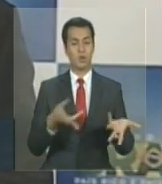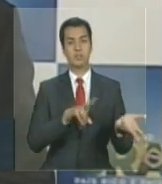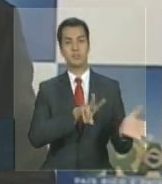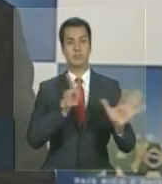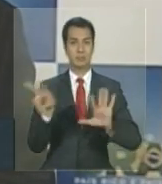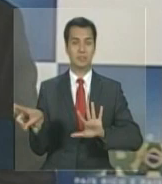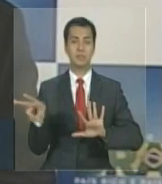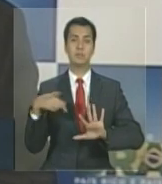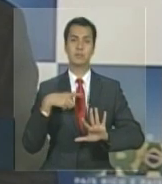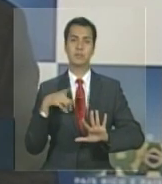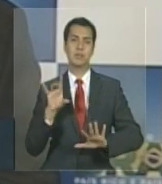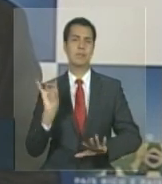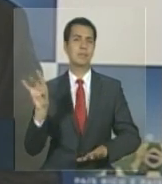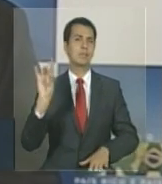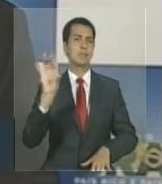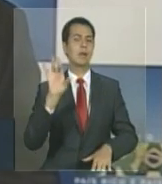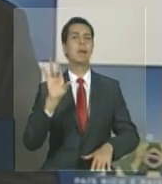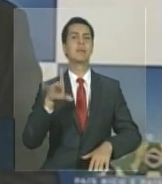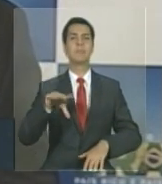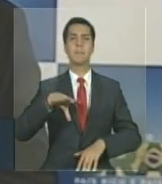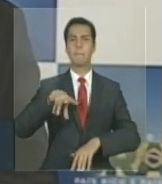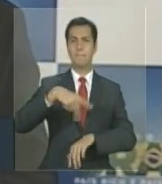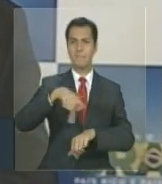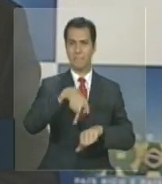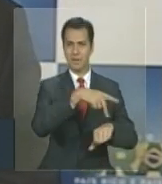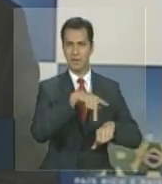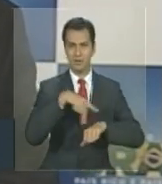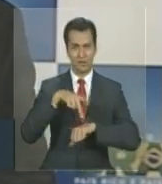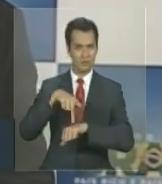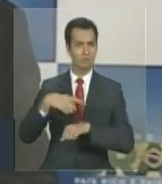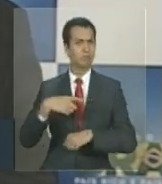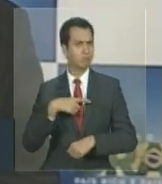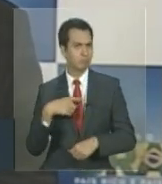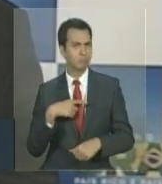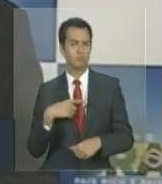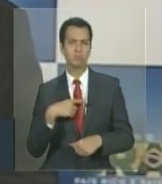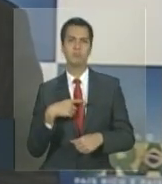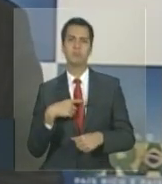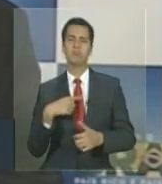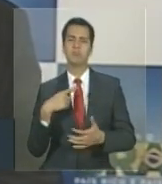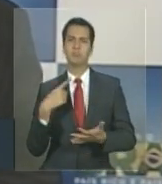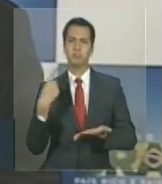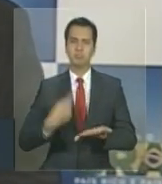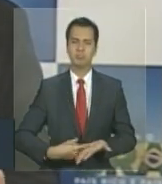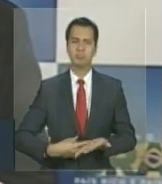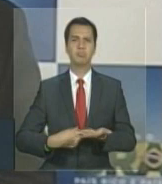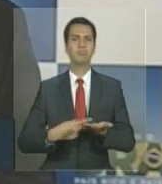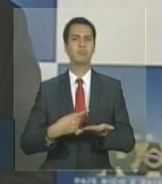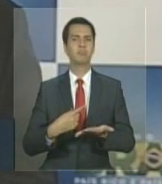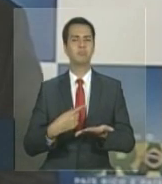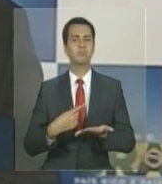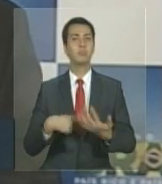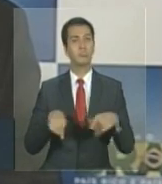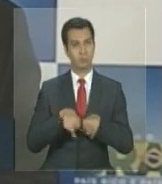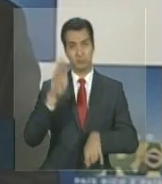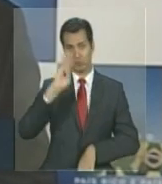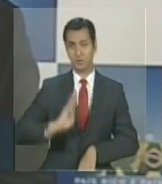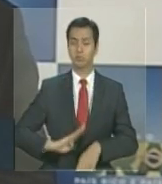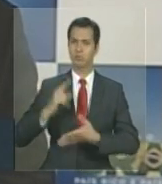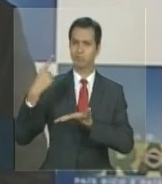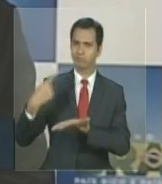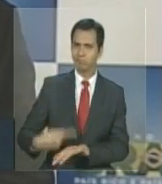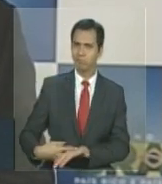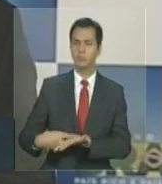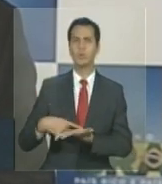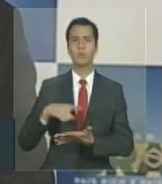esta campaña un tema, una línea de trabajo. Y Brasil adoptó el tema de la campaña de la vacunación contra